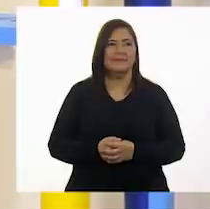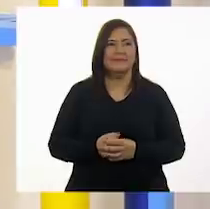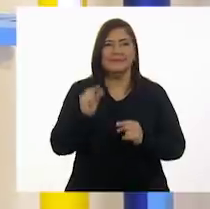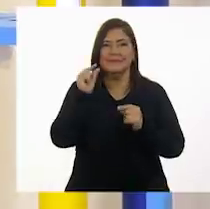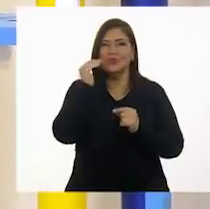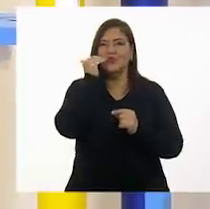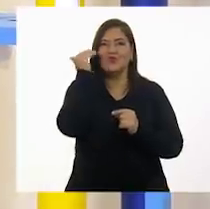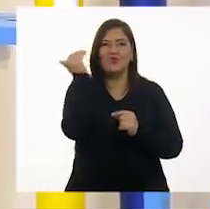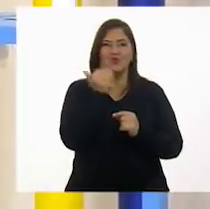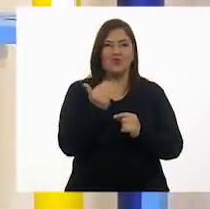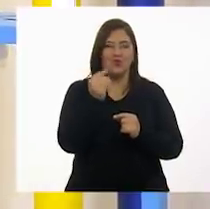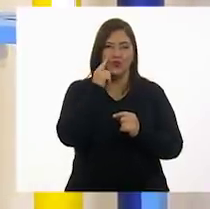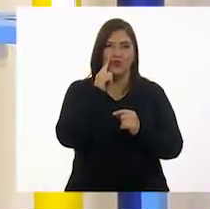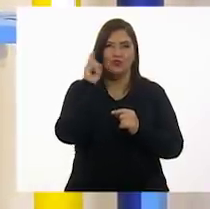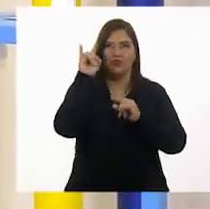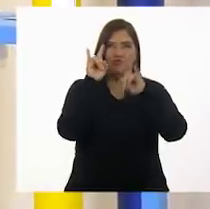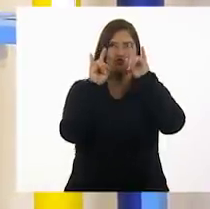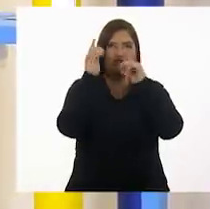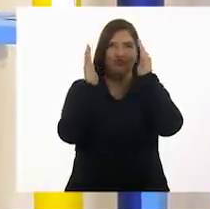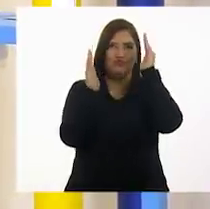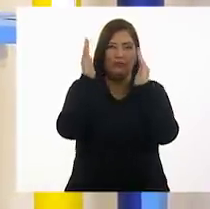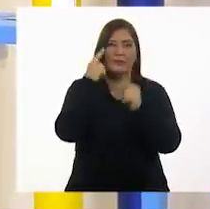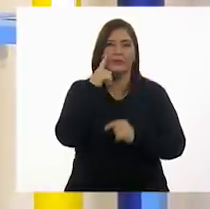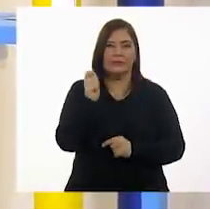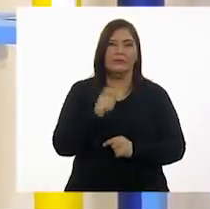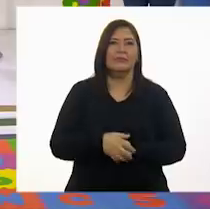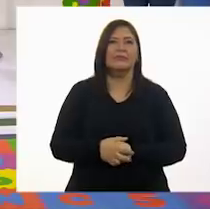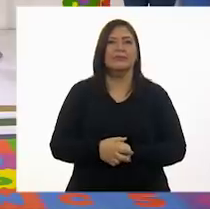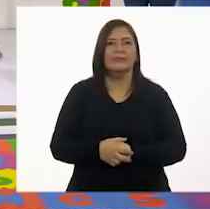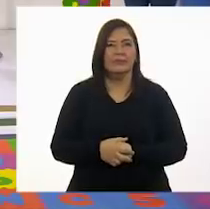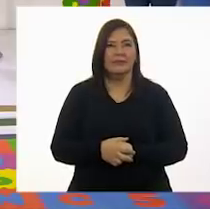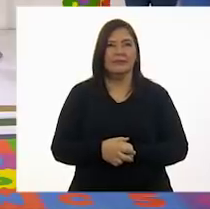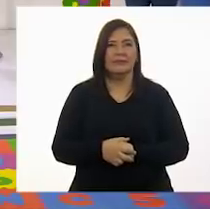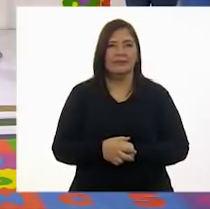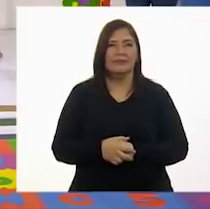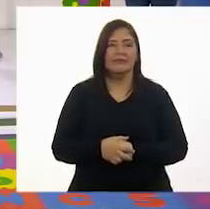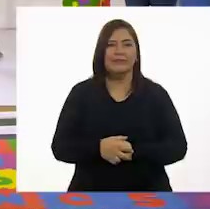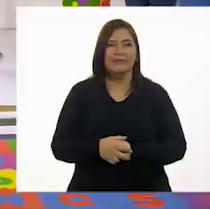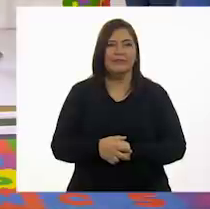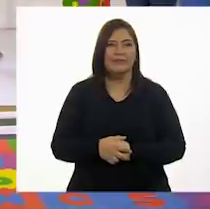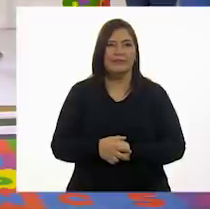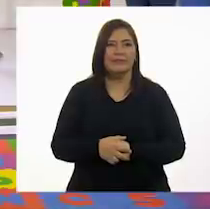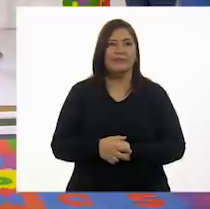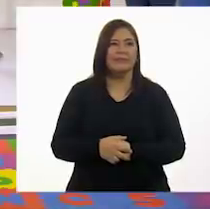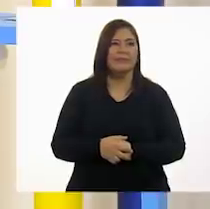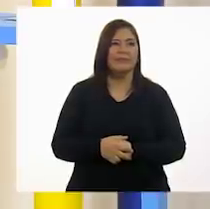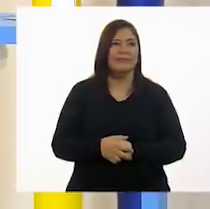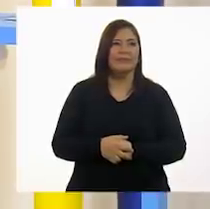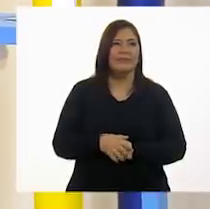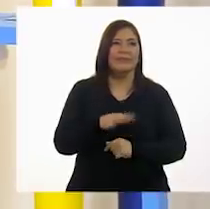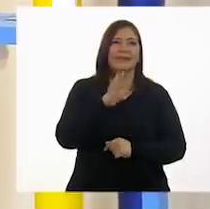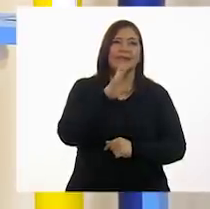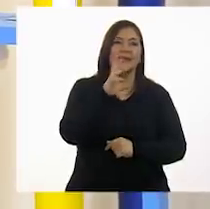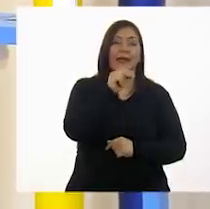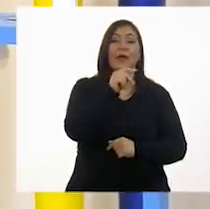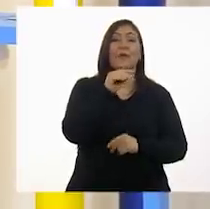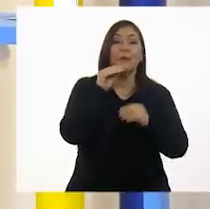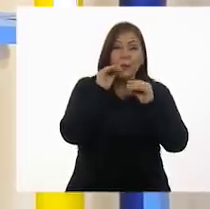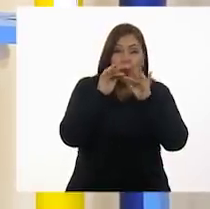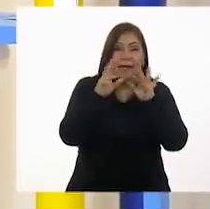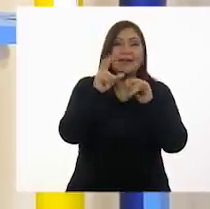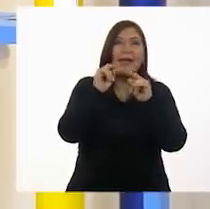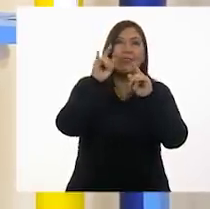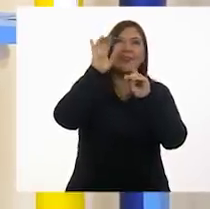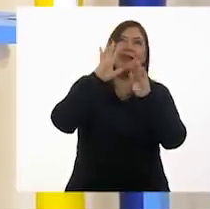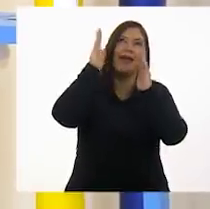chueca. Ay, sí, ya vi que está un poquito chueca. Está pero un poco ahorita chueca. Ahorita lo arreglo. Niñas y niños, no le soplen porque se le va chueca, se le va chueca. No